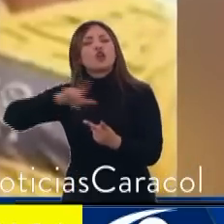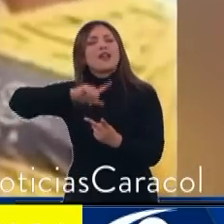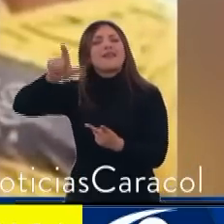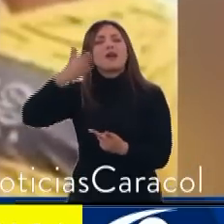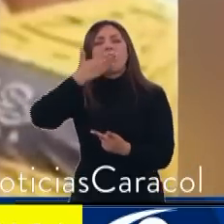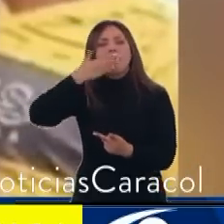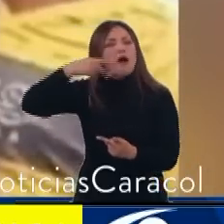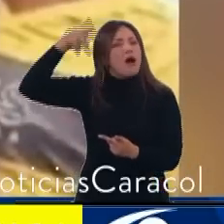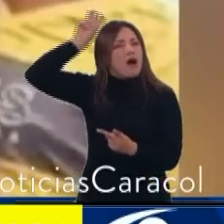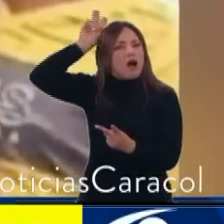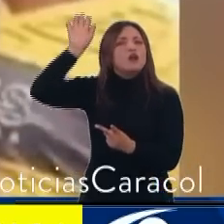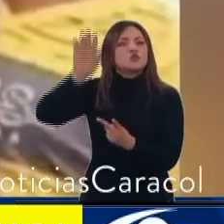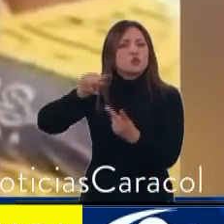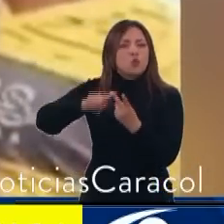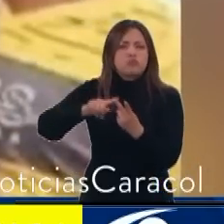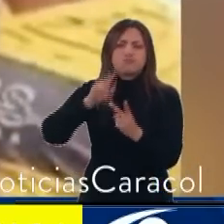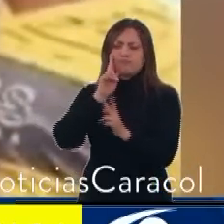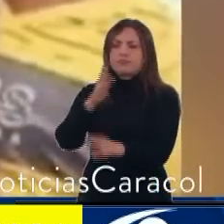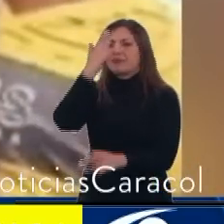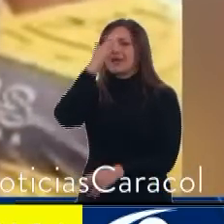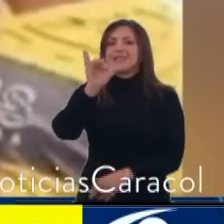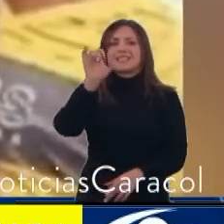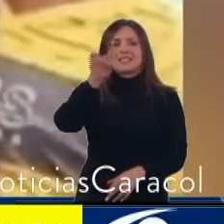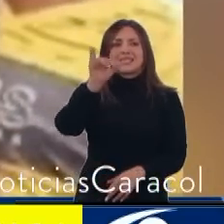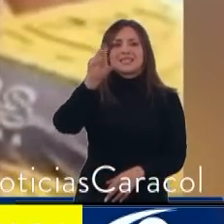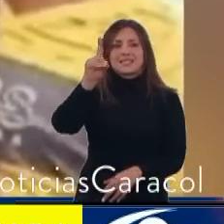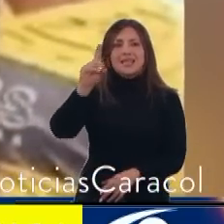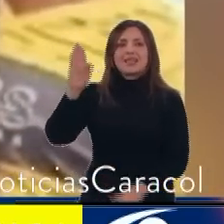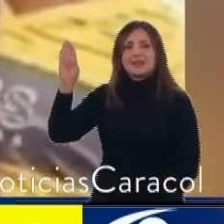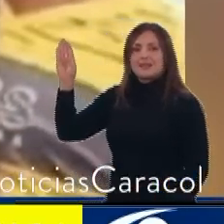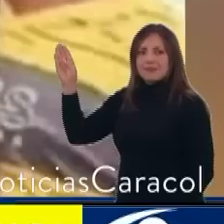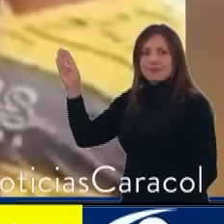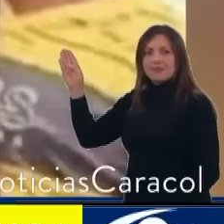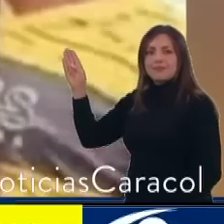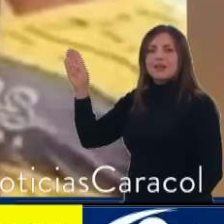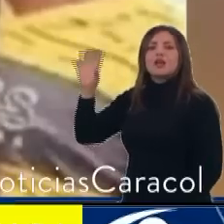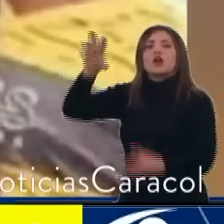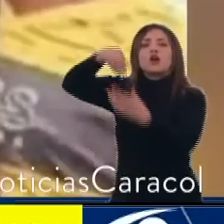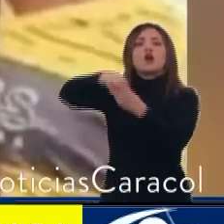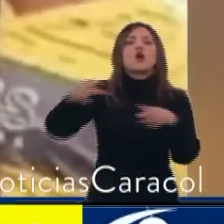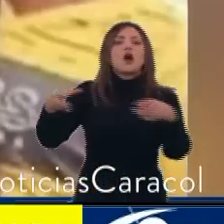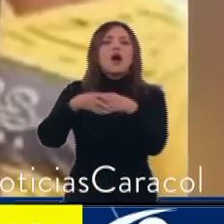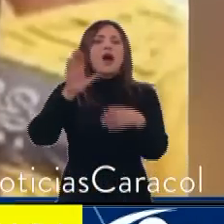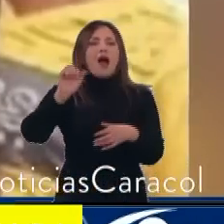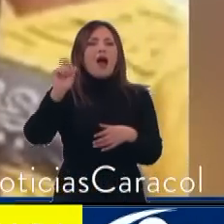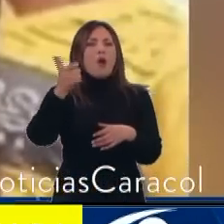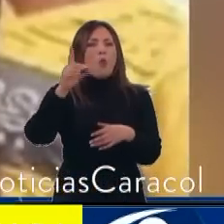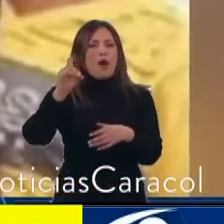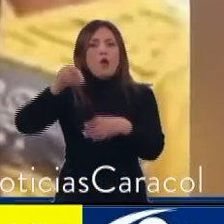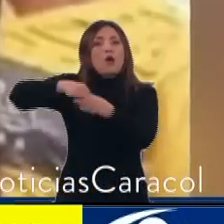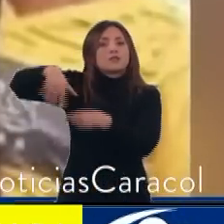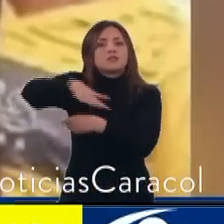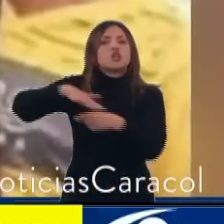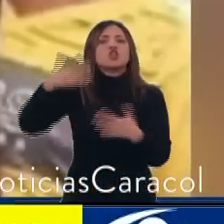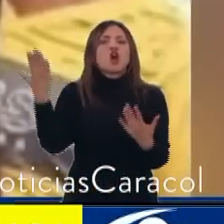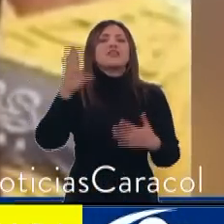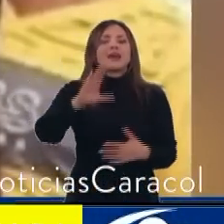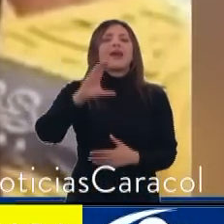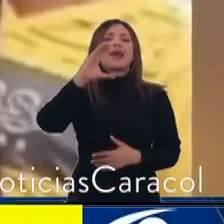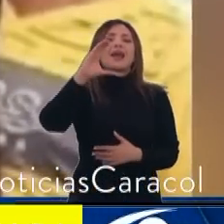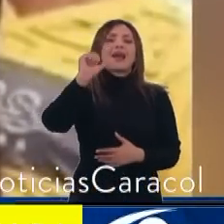indígena muy reconocido. Se trata de Yeside Caña, perteneciente al resguardo La Guada, un crimen que se dio en el municipio de Caldón.